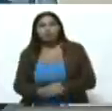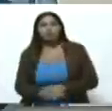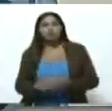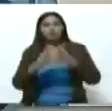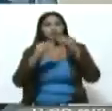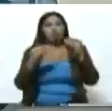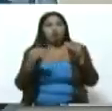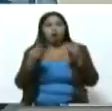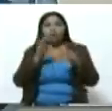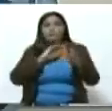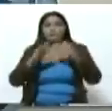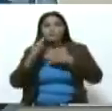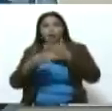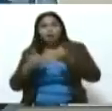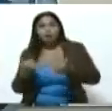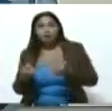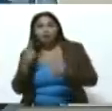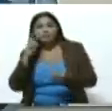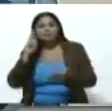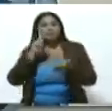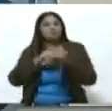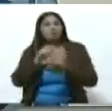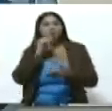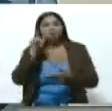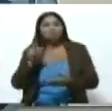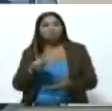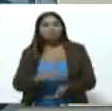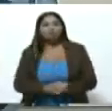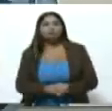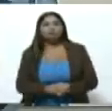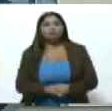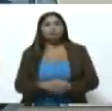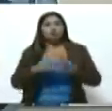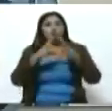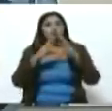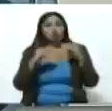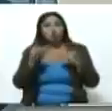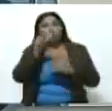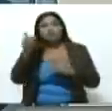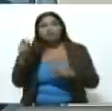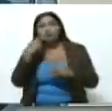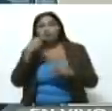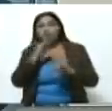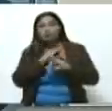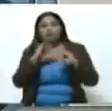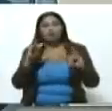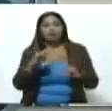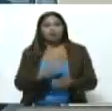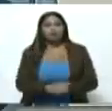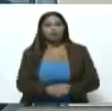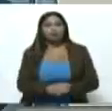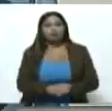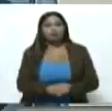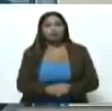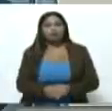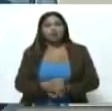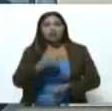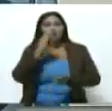estas audiencias donde participaron todas estas personas que acabo de mencionar, y que